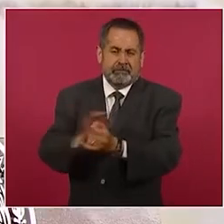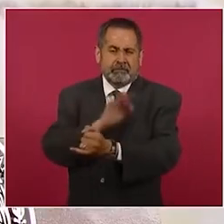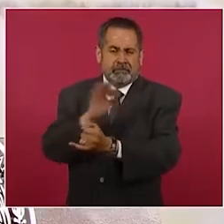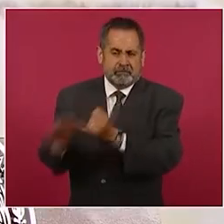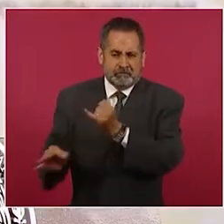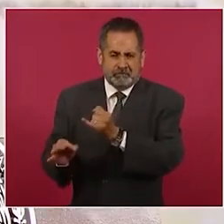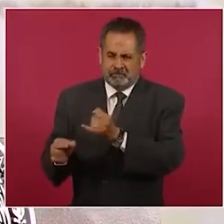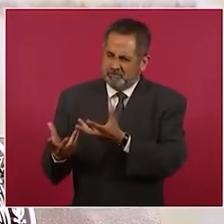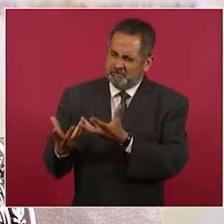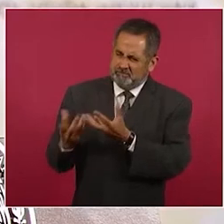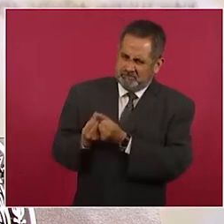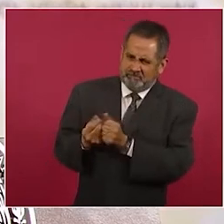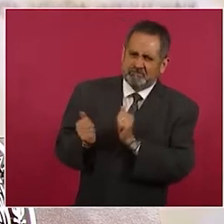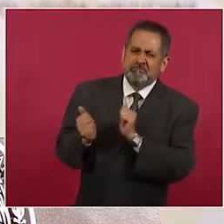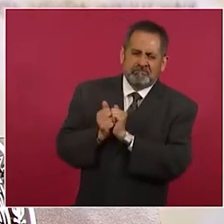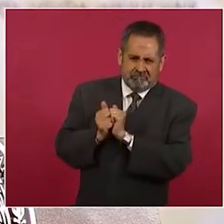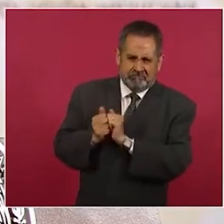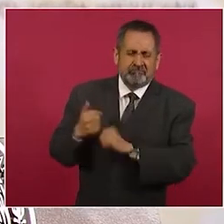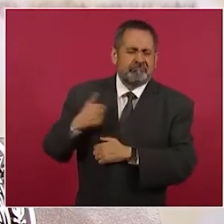cuando